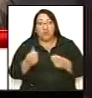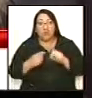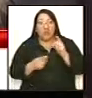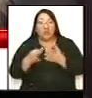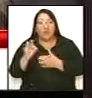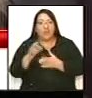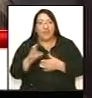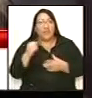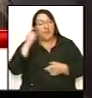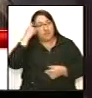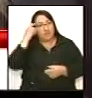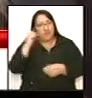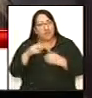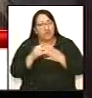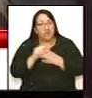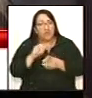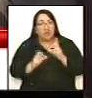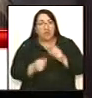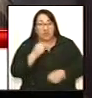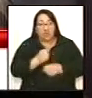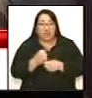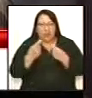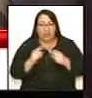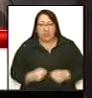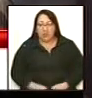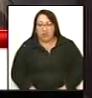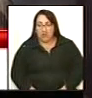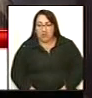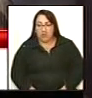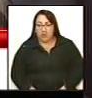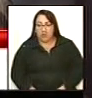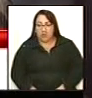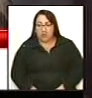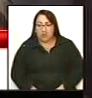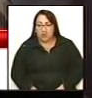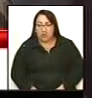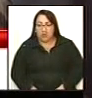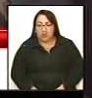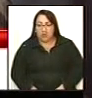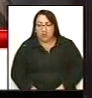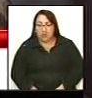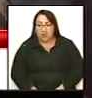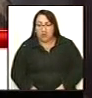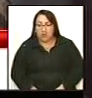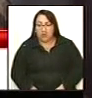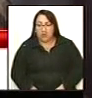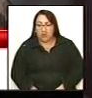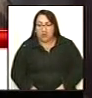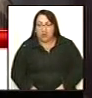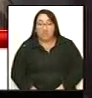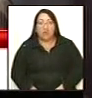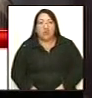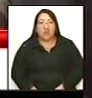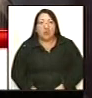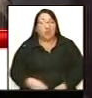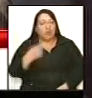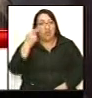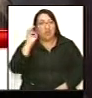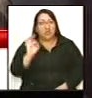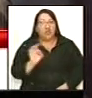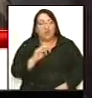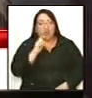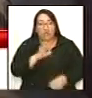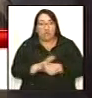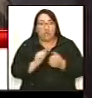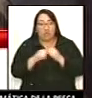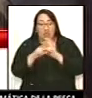auditorías están pensadas en decirle al funcionario si la decisión política que tomó era la correcta o no, más allá de si cumplió o